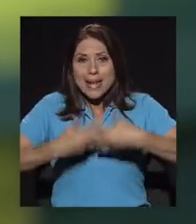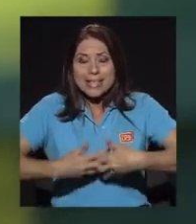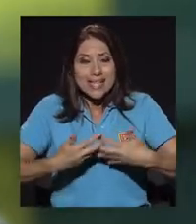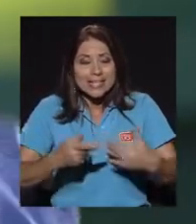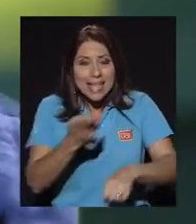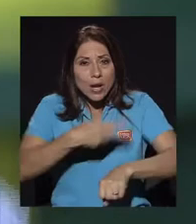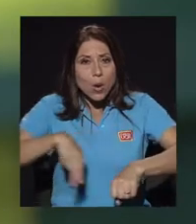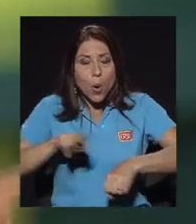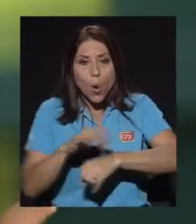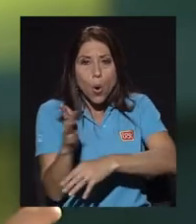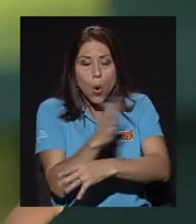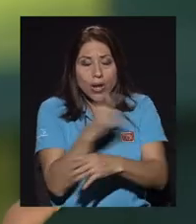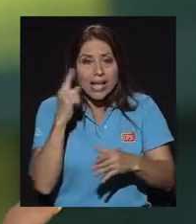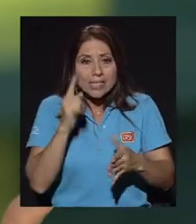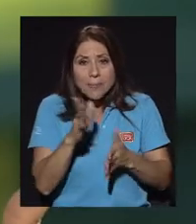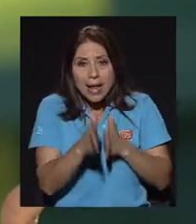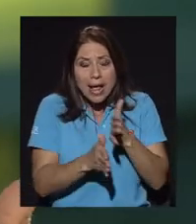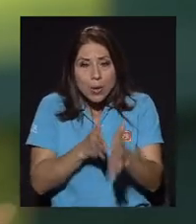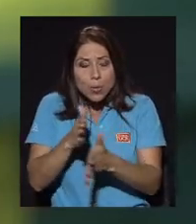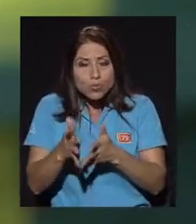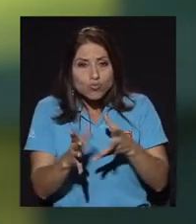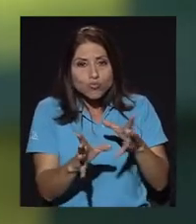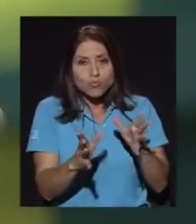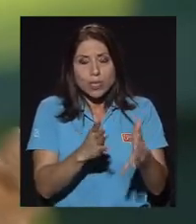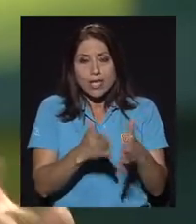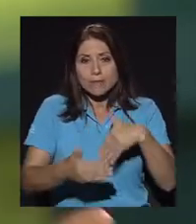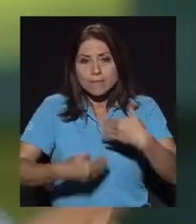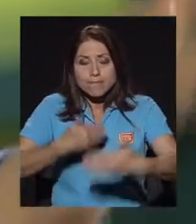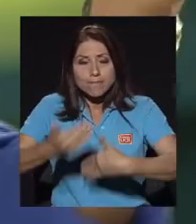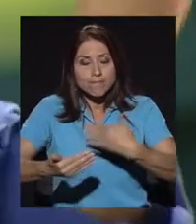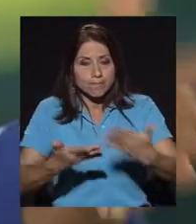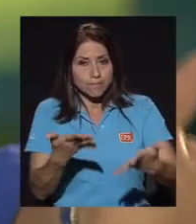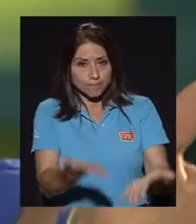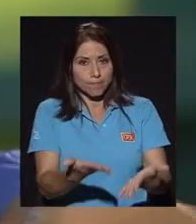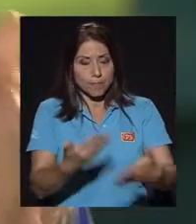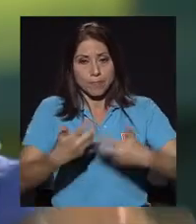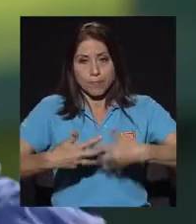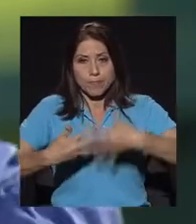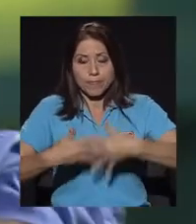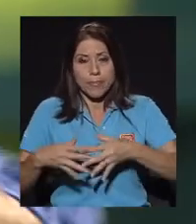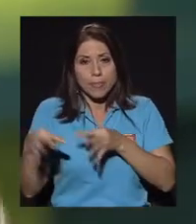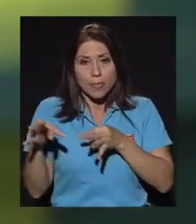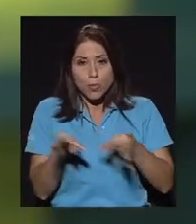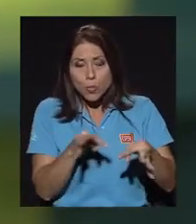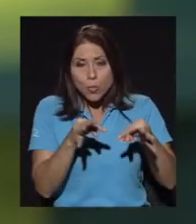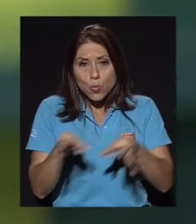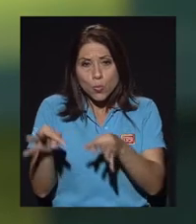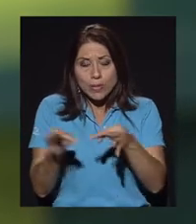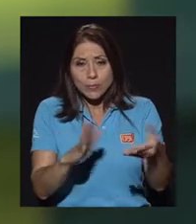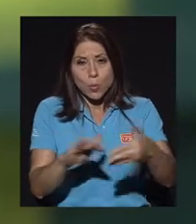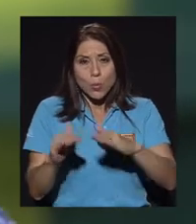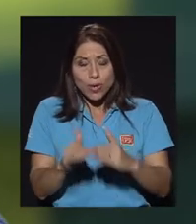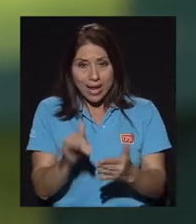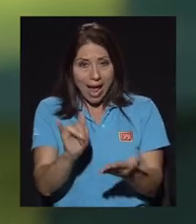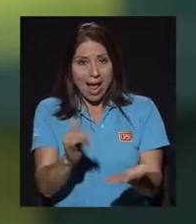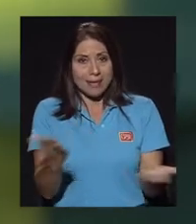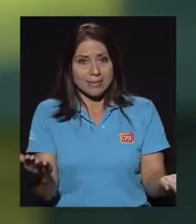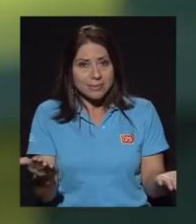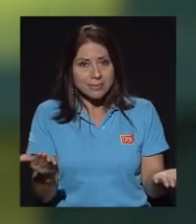desechos sólidos, empresas de turismo comunitario, así están. Es cosa de que la